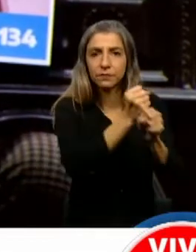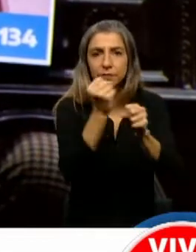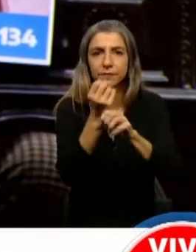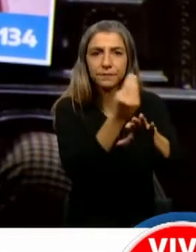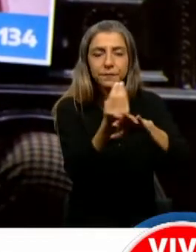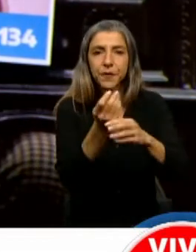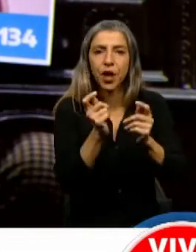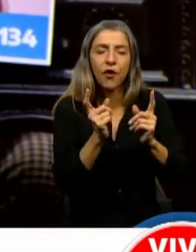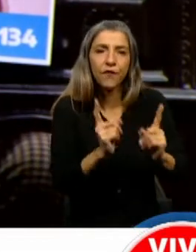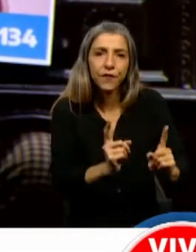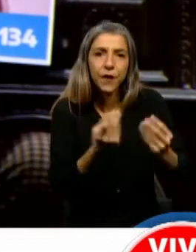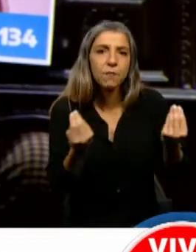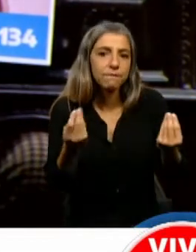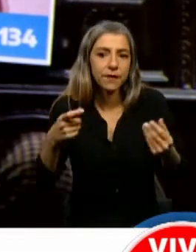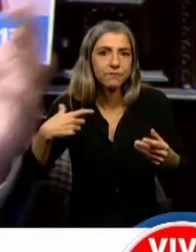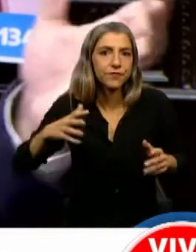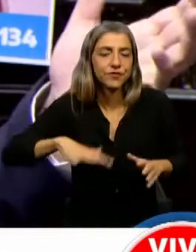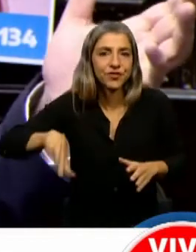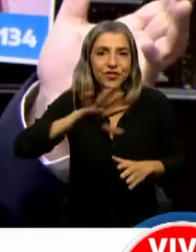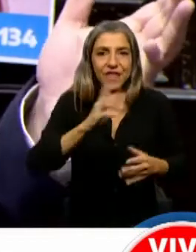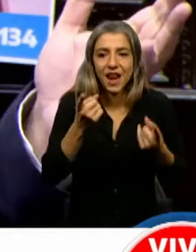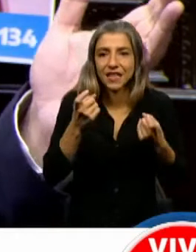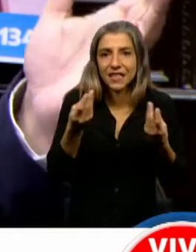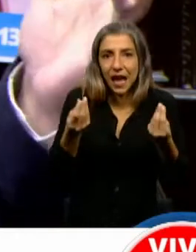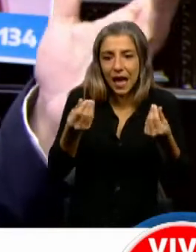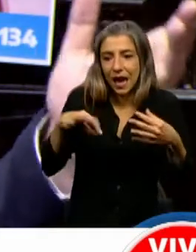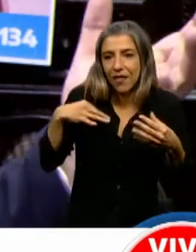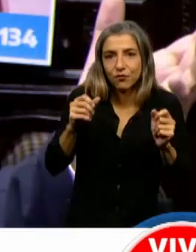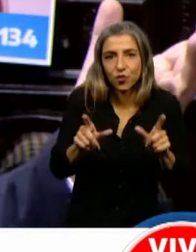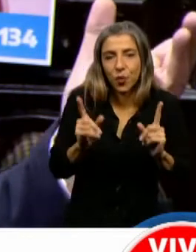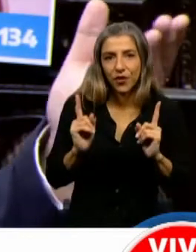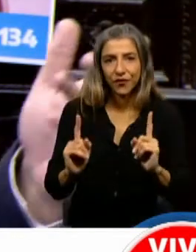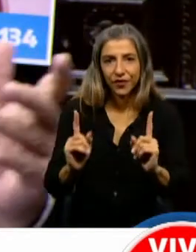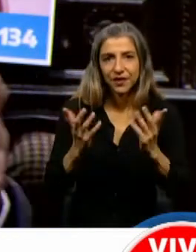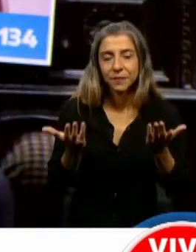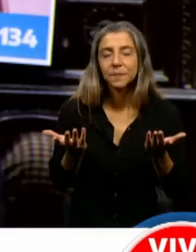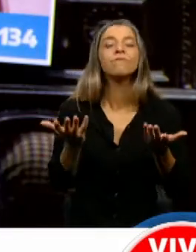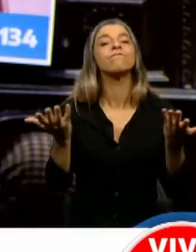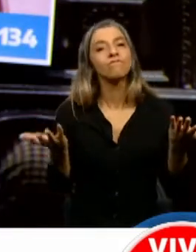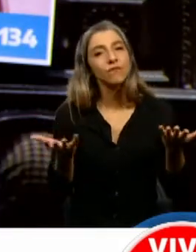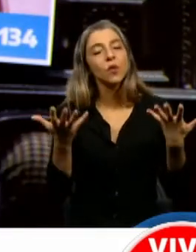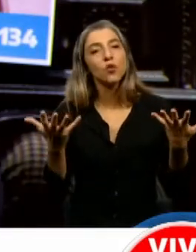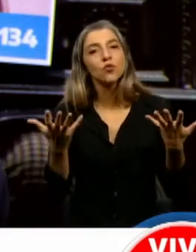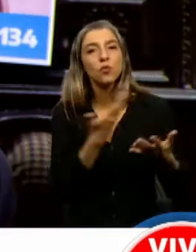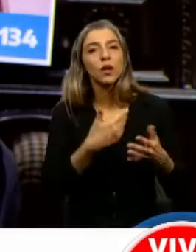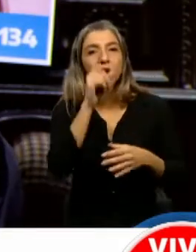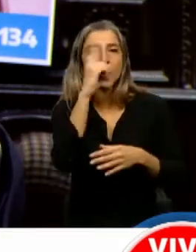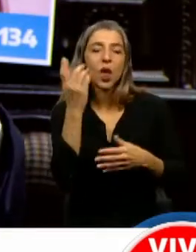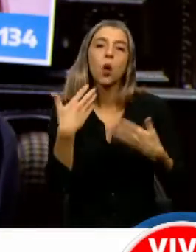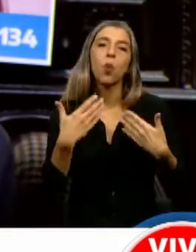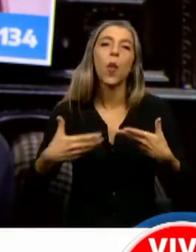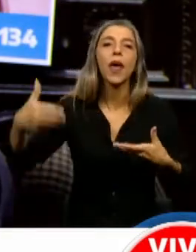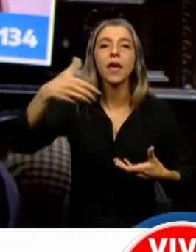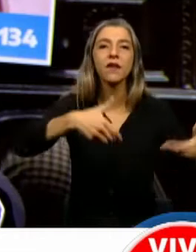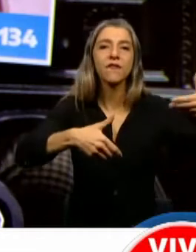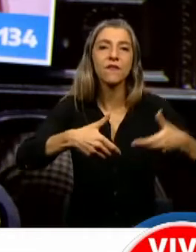nivel de vida de la población? Y claramente pueden invertir los recursos que tienen o los que